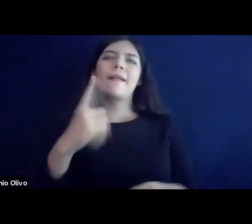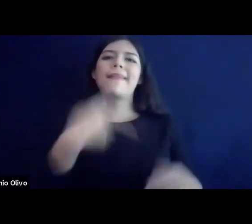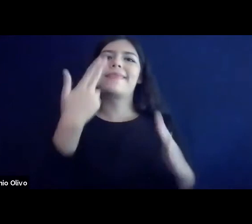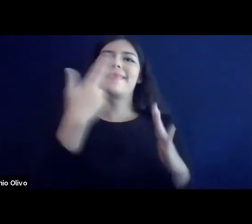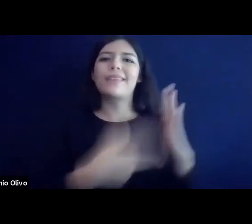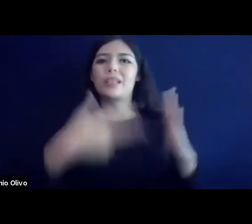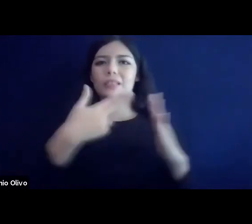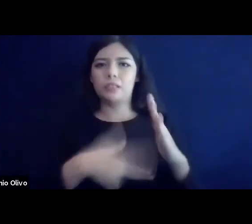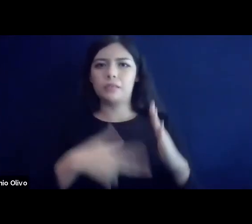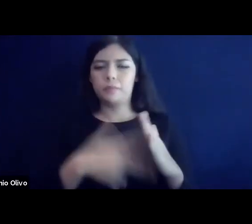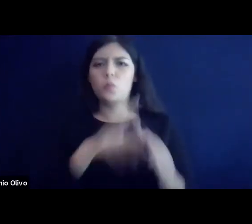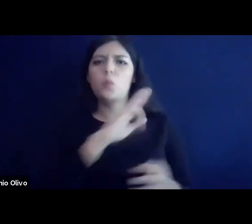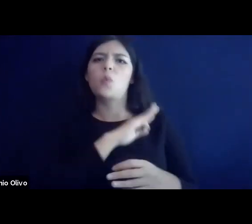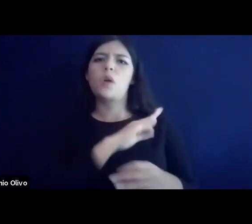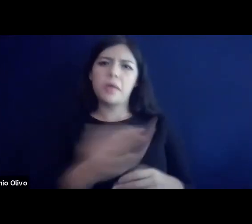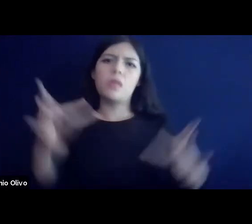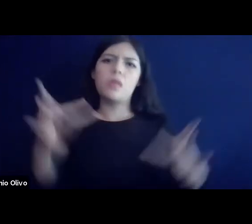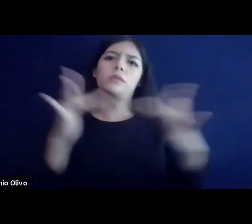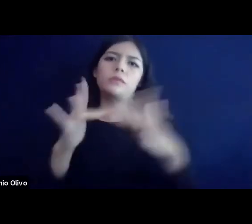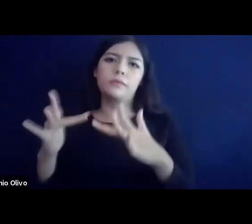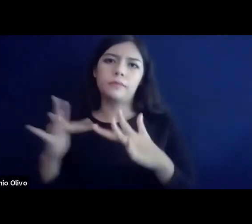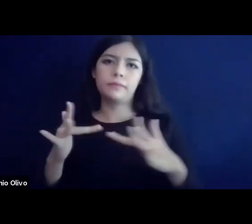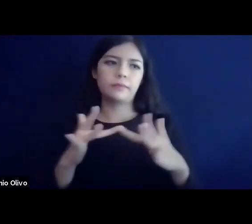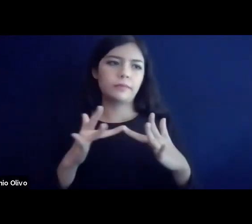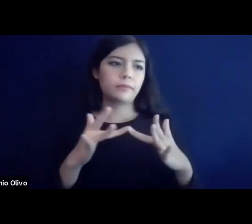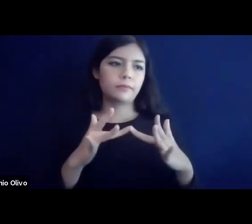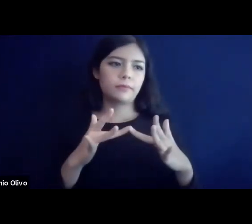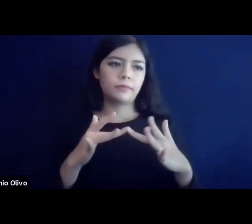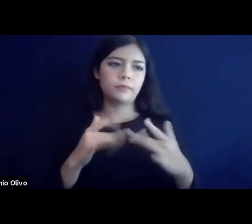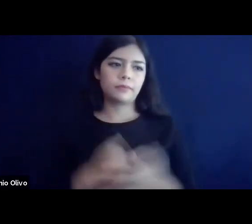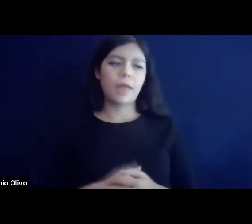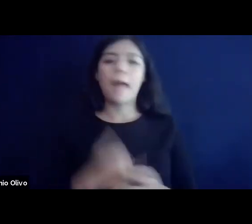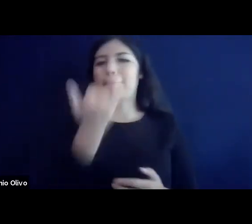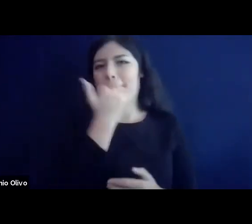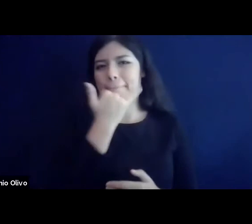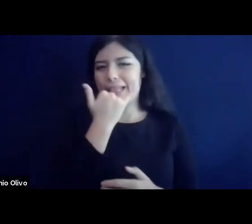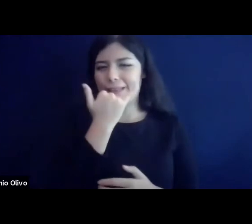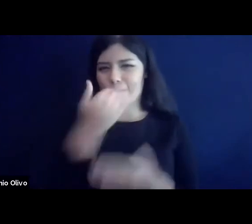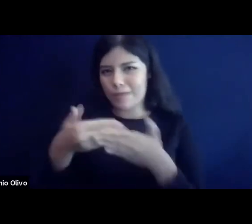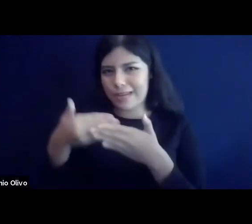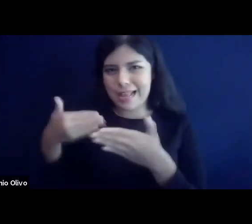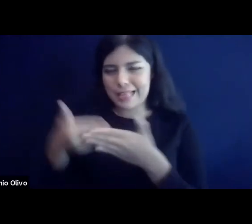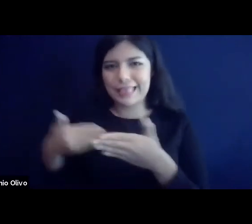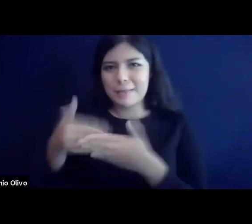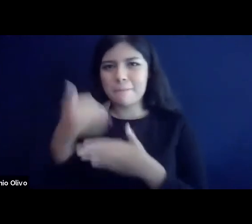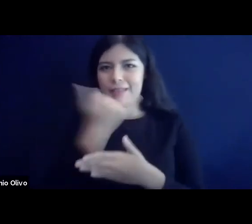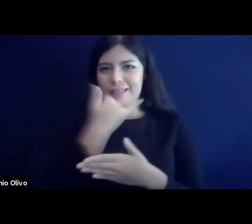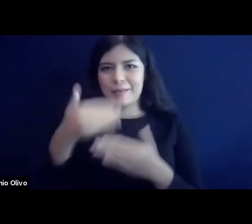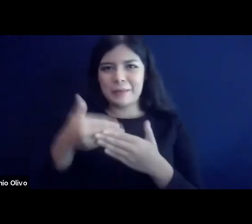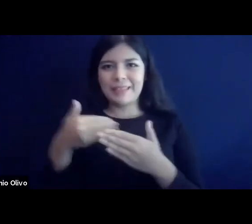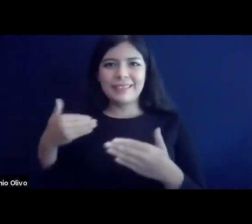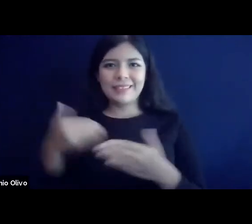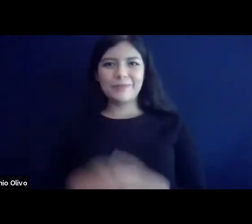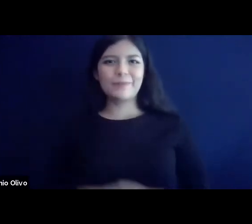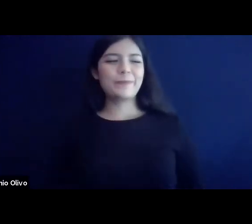las ligas. No, perdón, ¿cuál es mi discapacidad? Ese era el orden del día. No, ahí editan